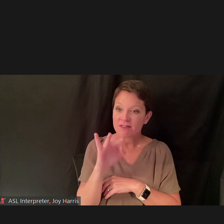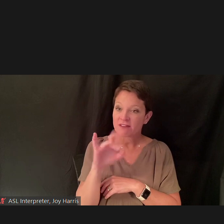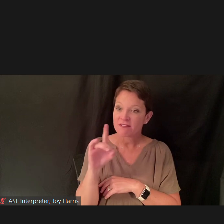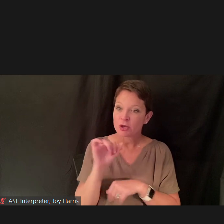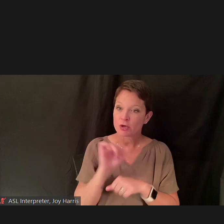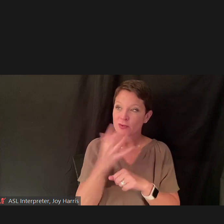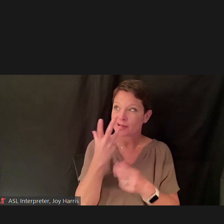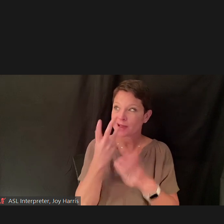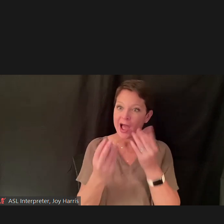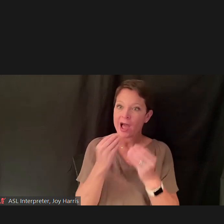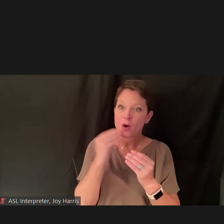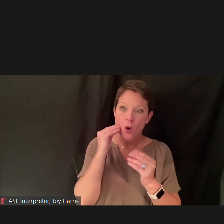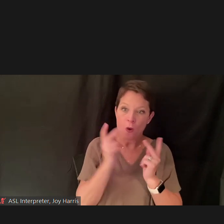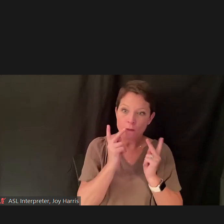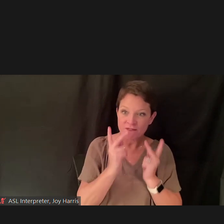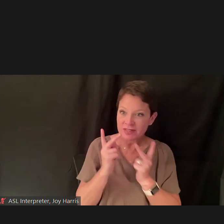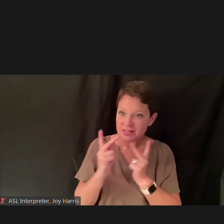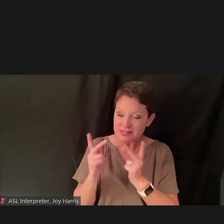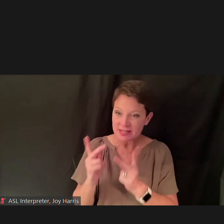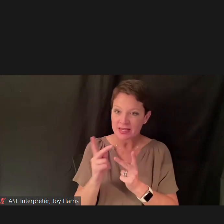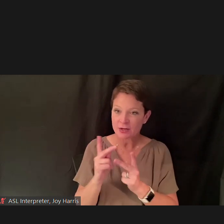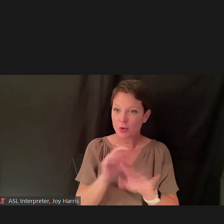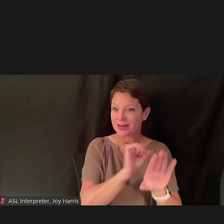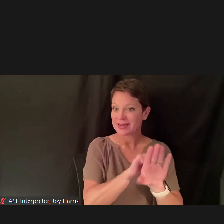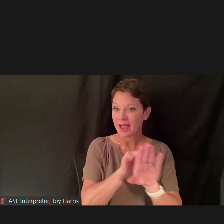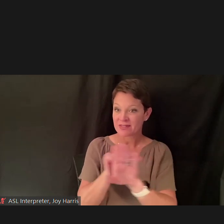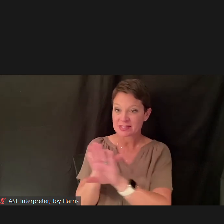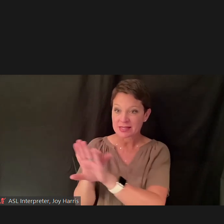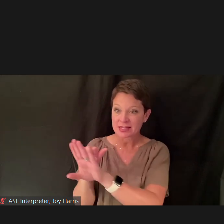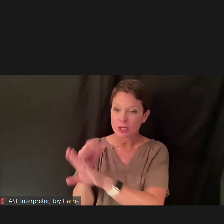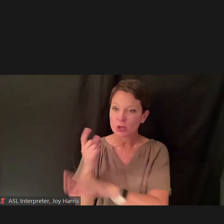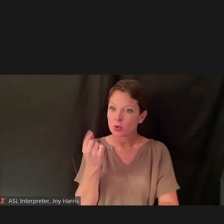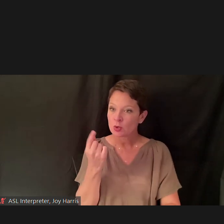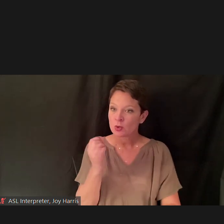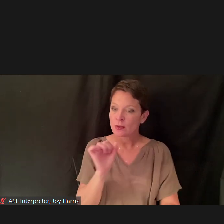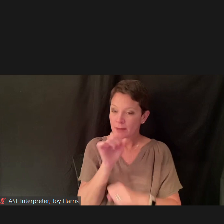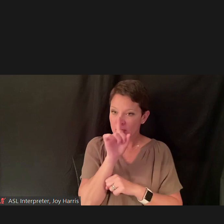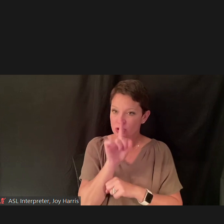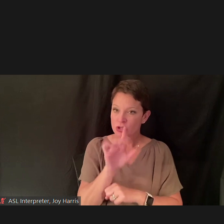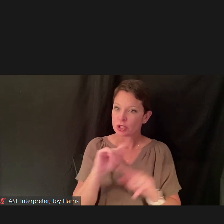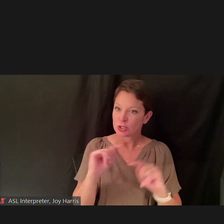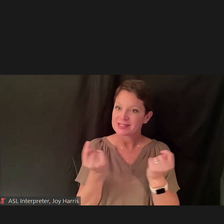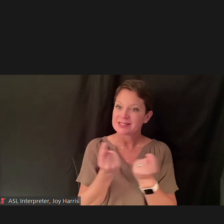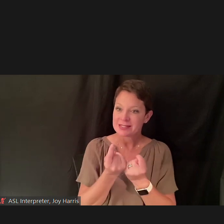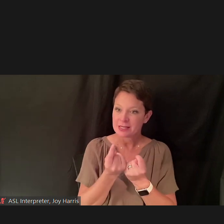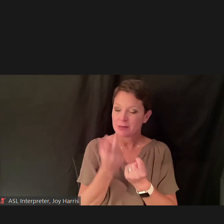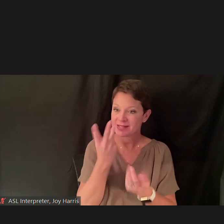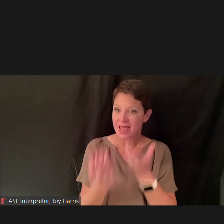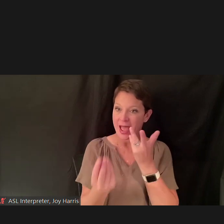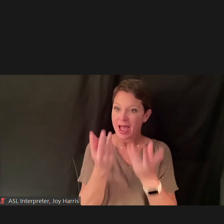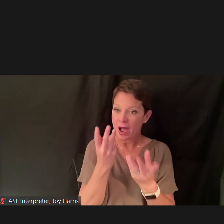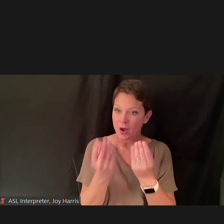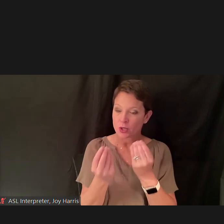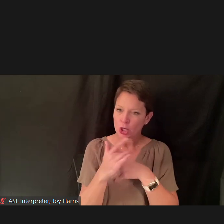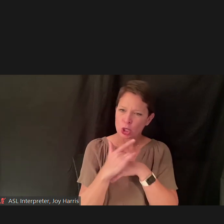Ustedes están haciendo visitas o están visitando la comunidad,